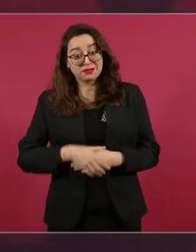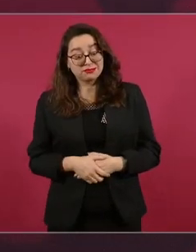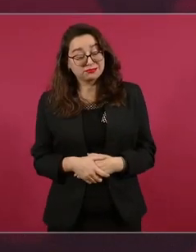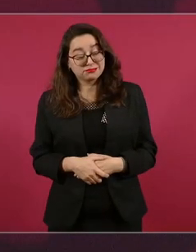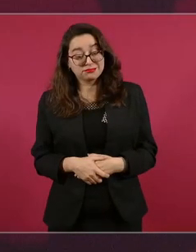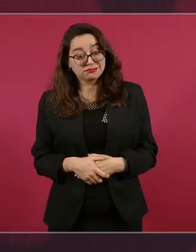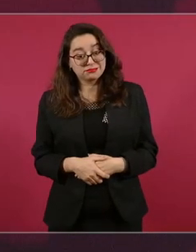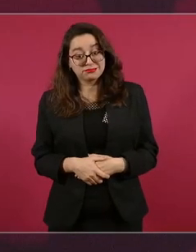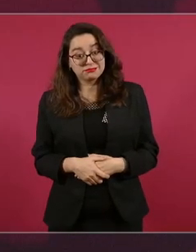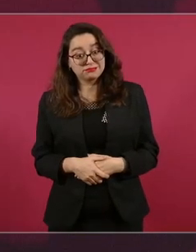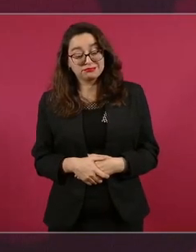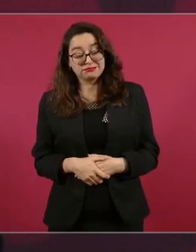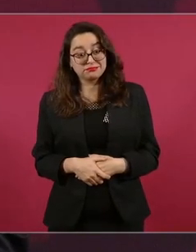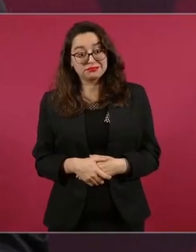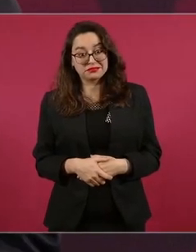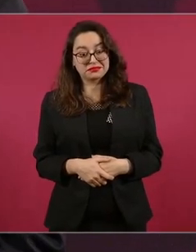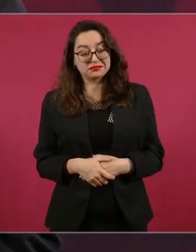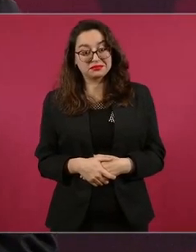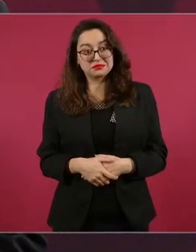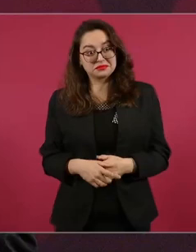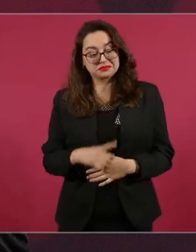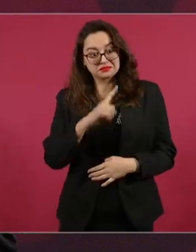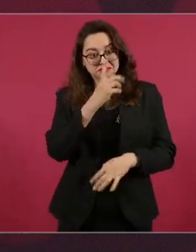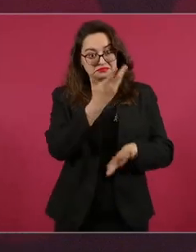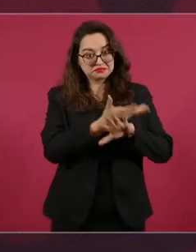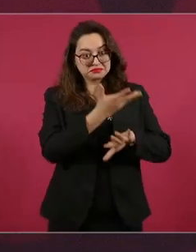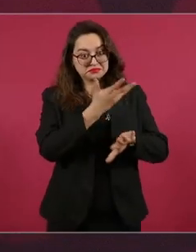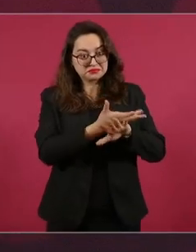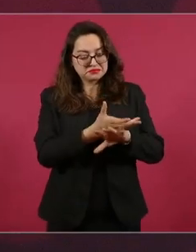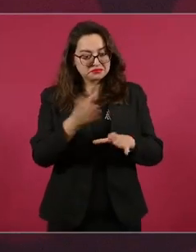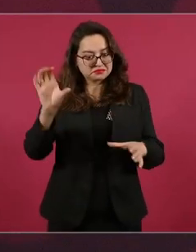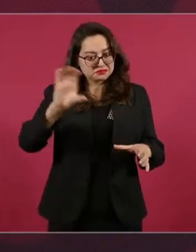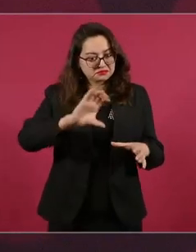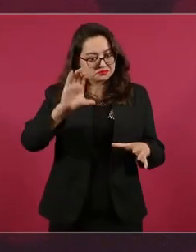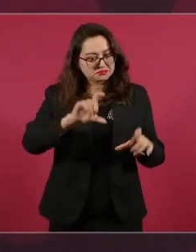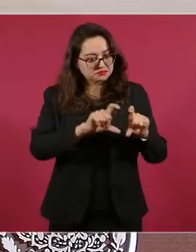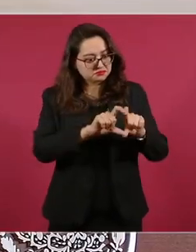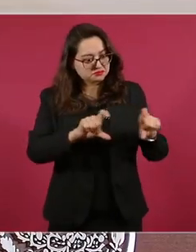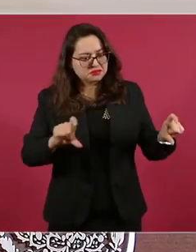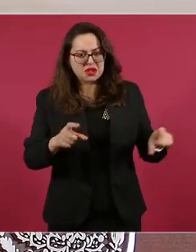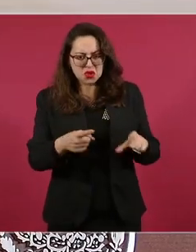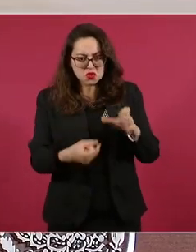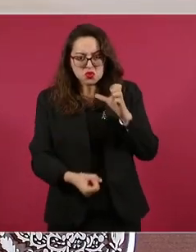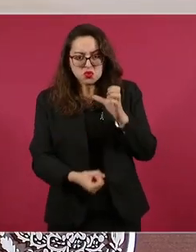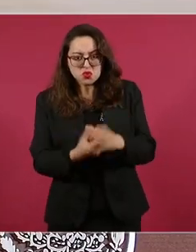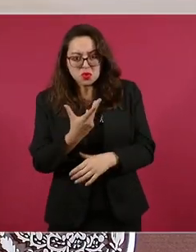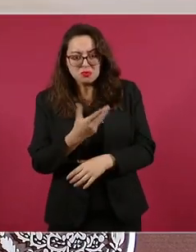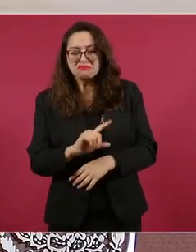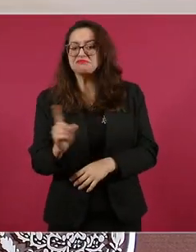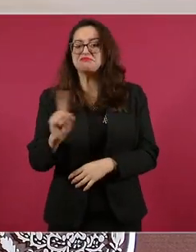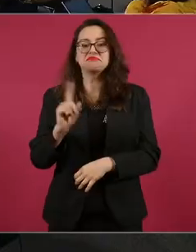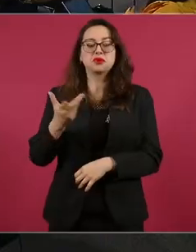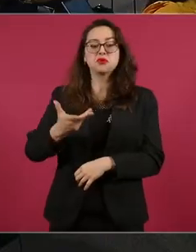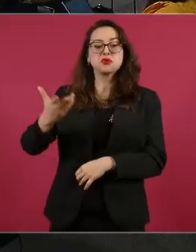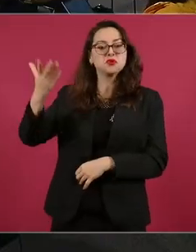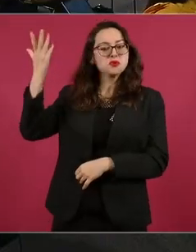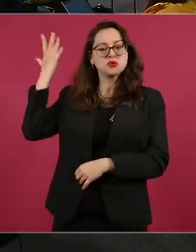que había ese etiquetado en Estados Unidos. ¿Es nuevo ya, no, de tiempo atrás? Ya tiene mucho